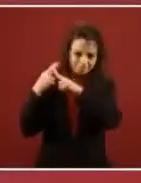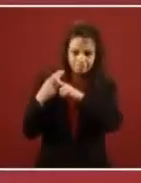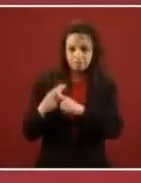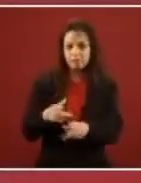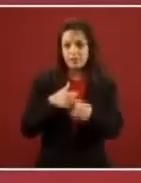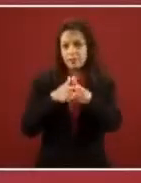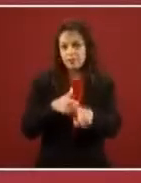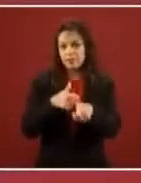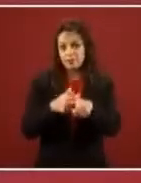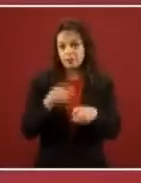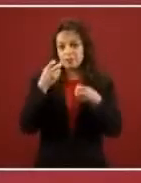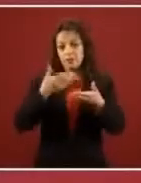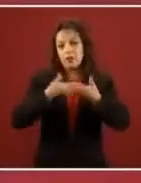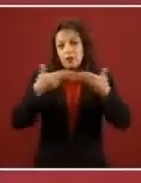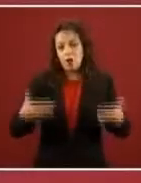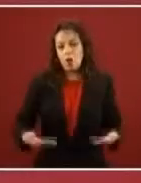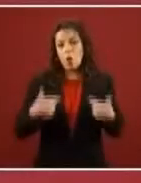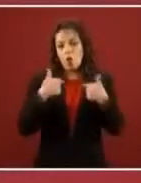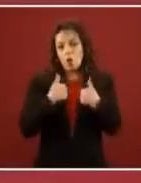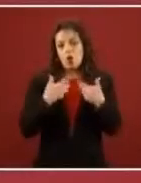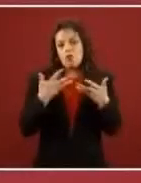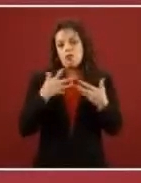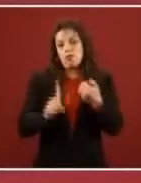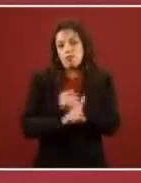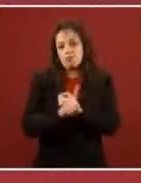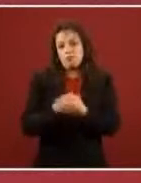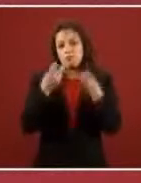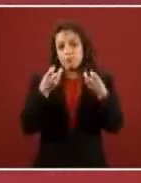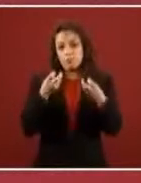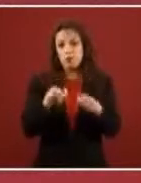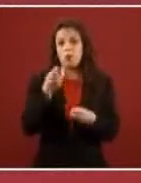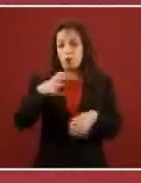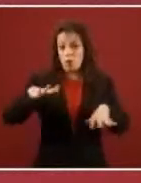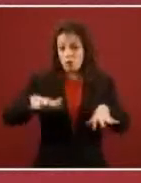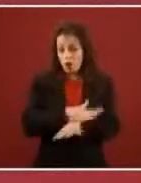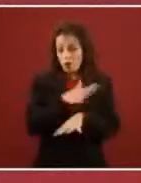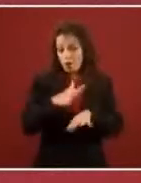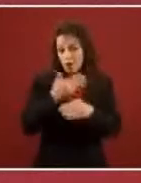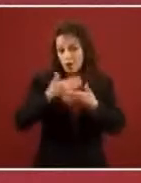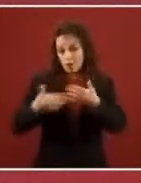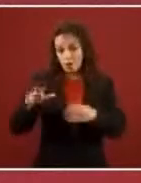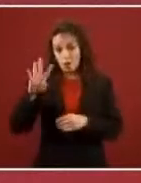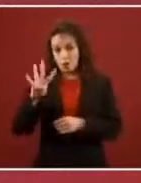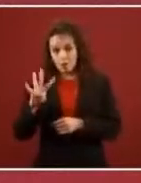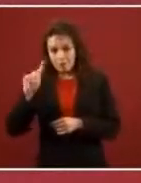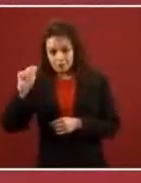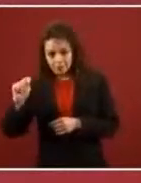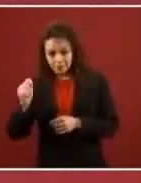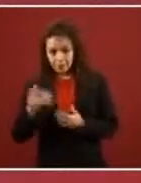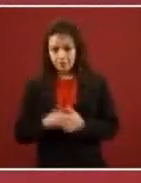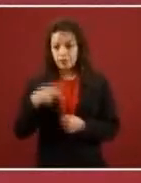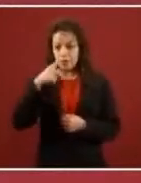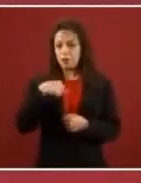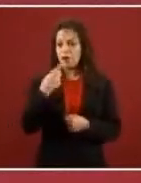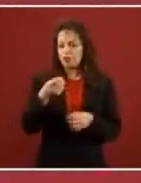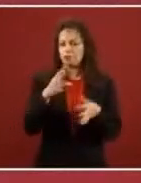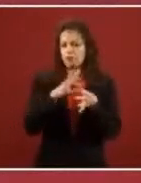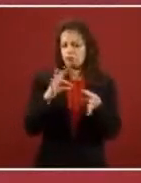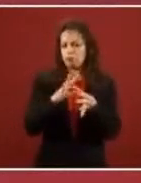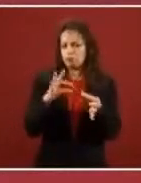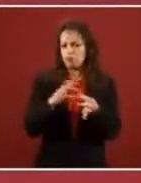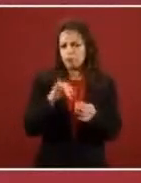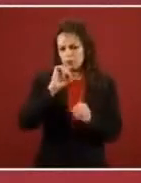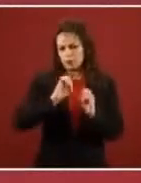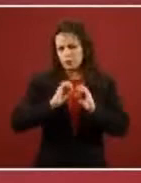estamos enfrentando. Por eso la transformación. Pero te quiero comentar algo sobre esto.